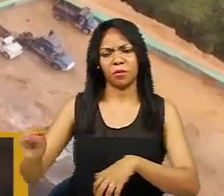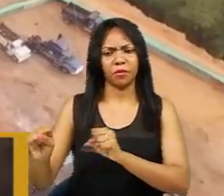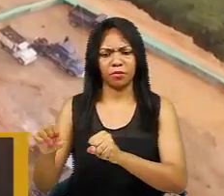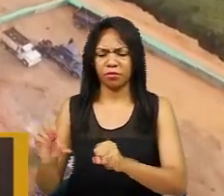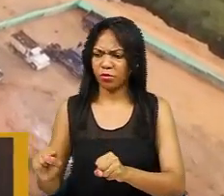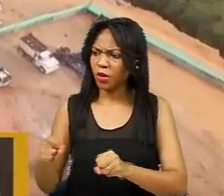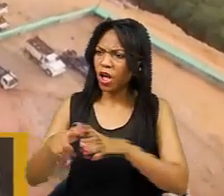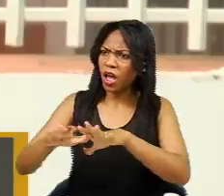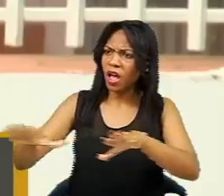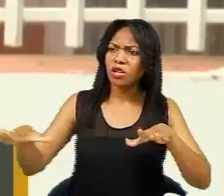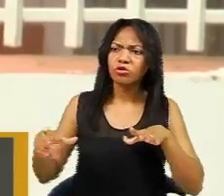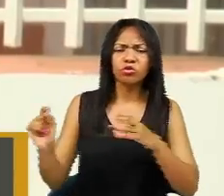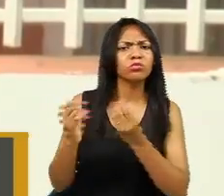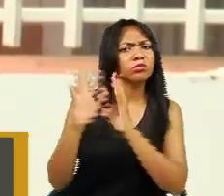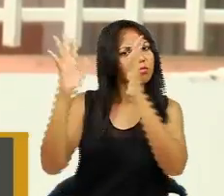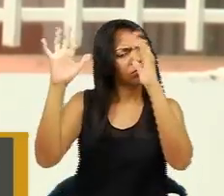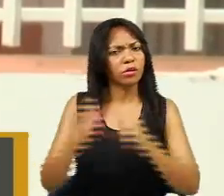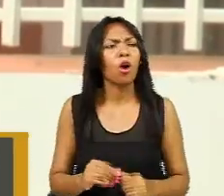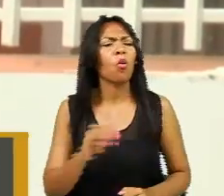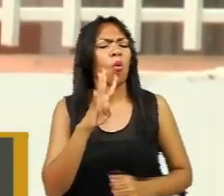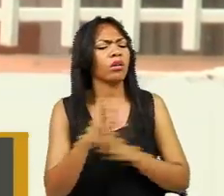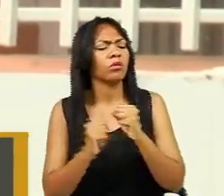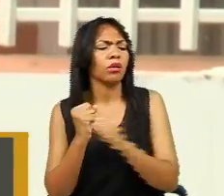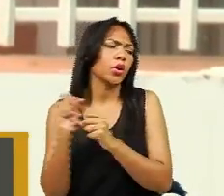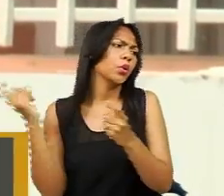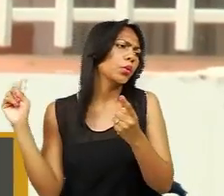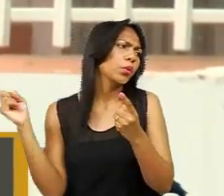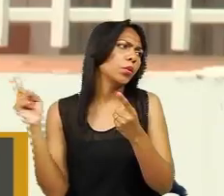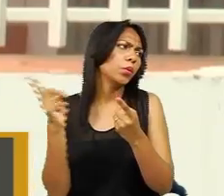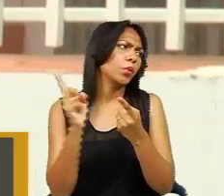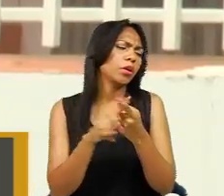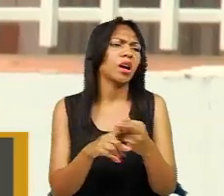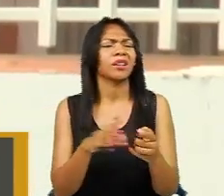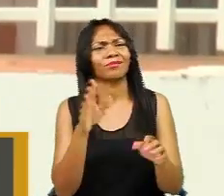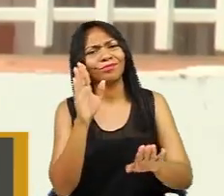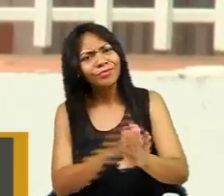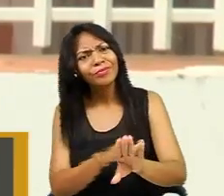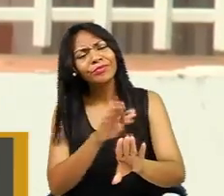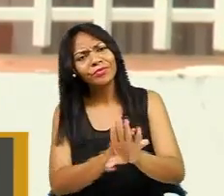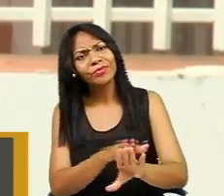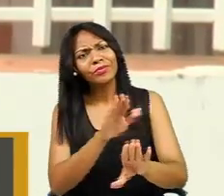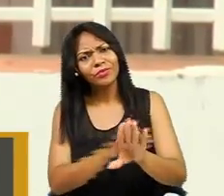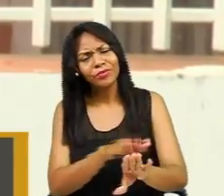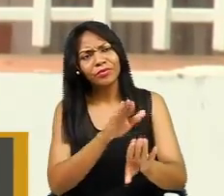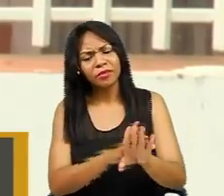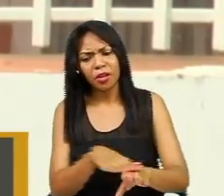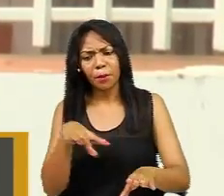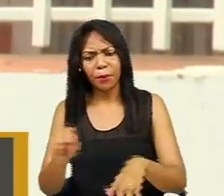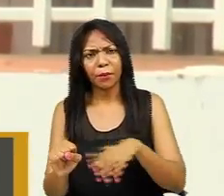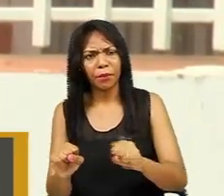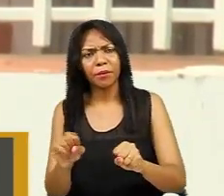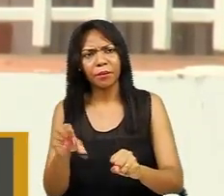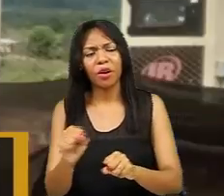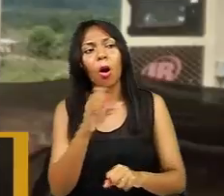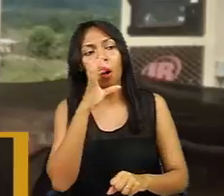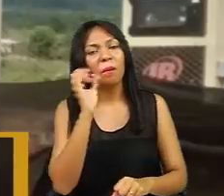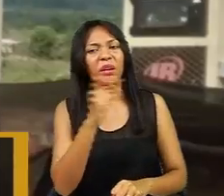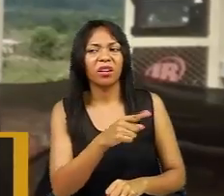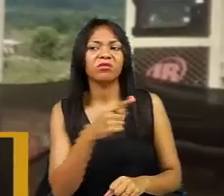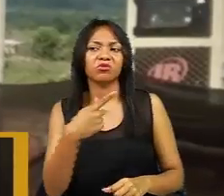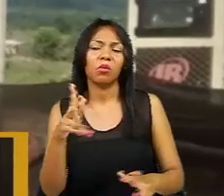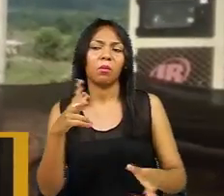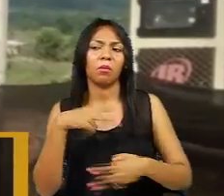del lugar. 4 años venimos denunciando una invasión por parte del señor que es el propietario